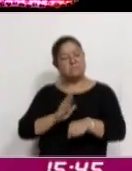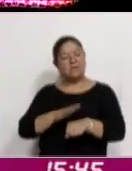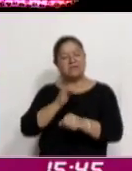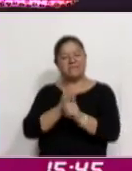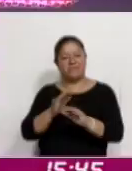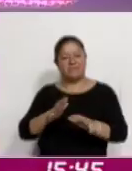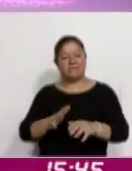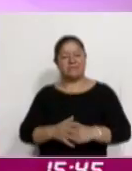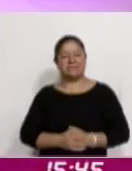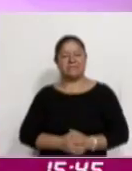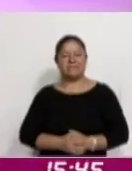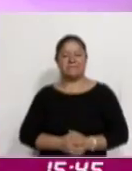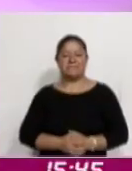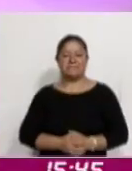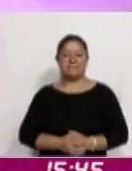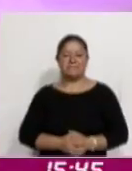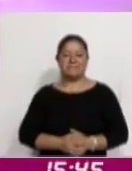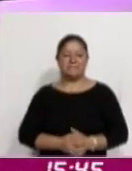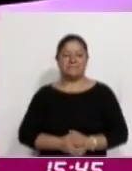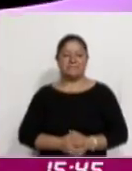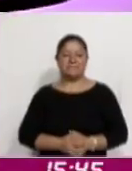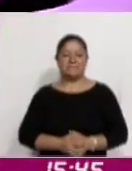noticias.